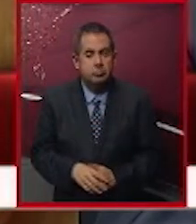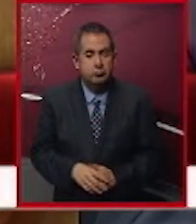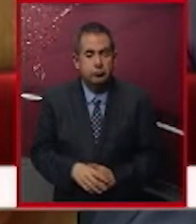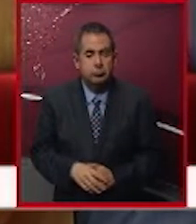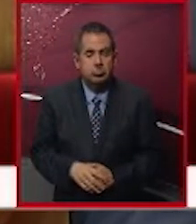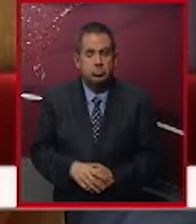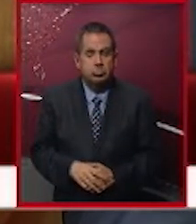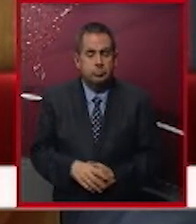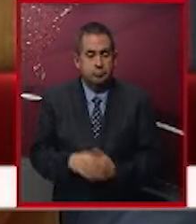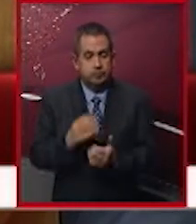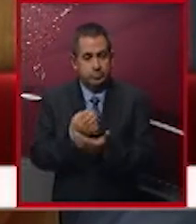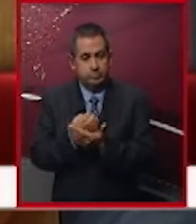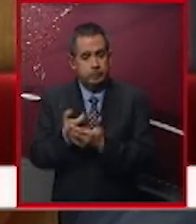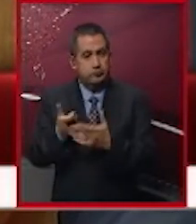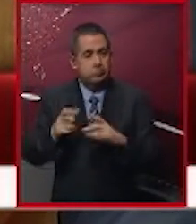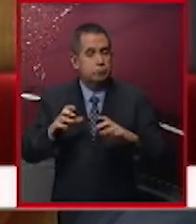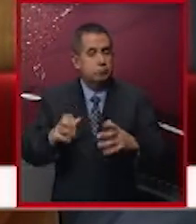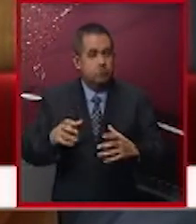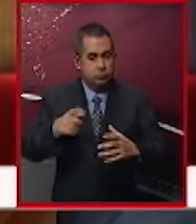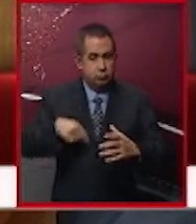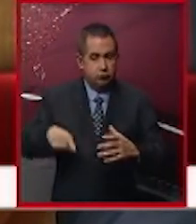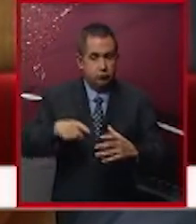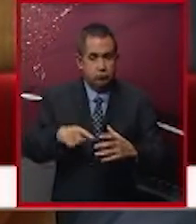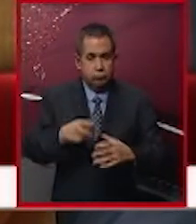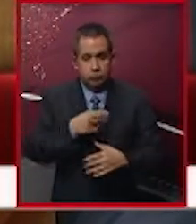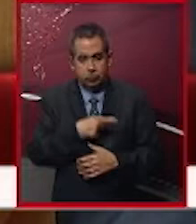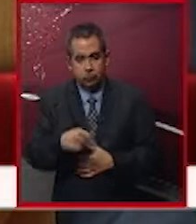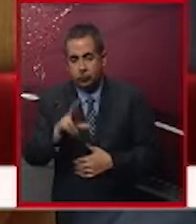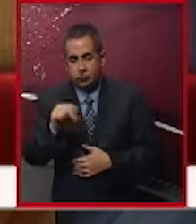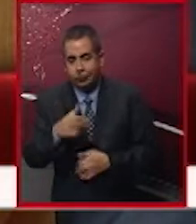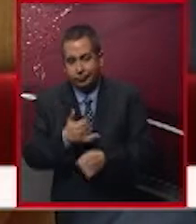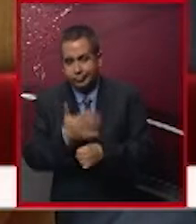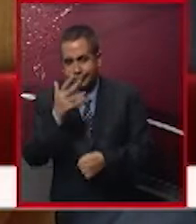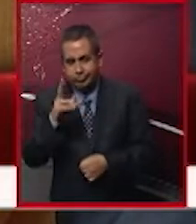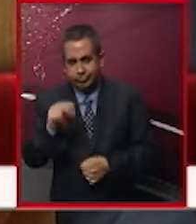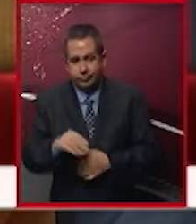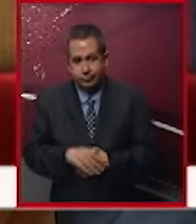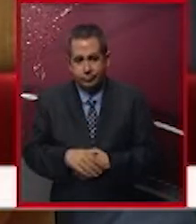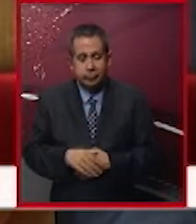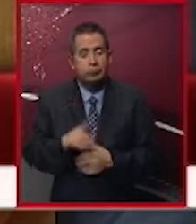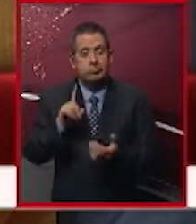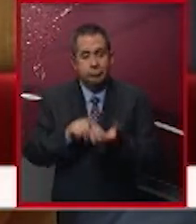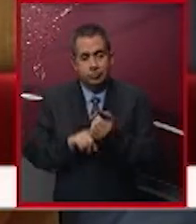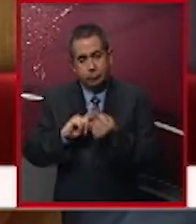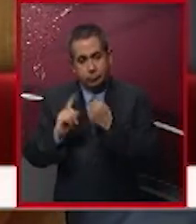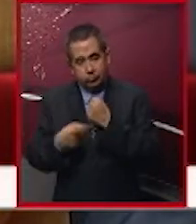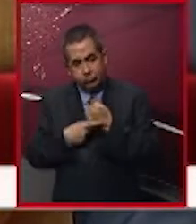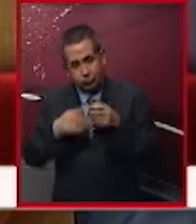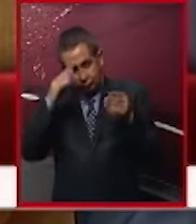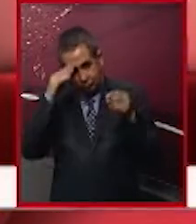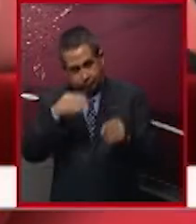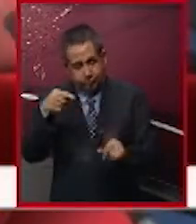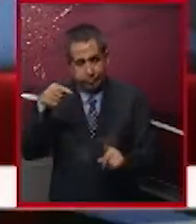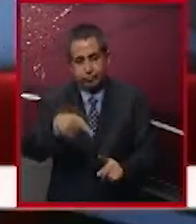En el sector economía, los pobres no nos estorban. Son en el fondo nuestro objetivo de